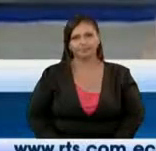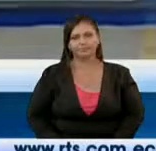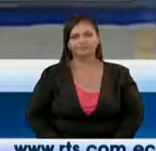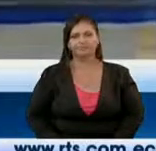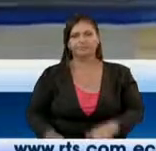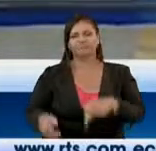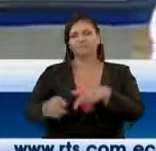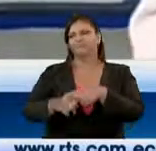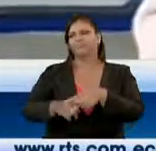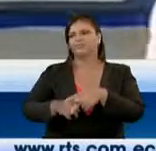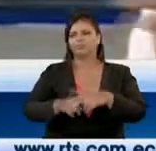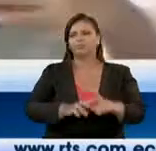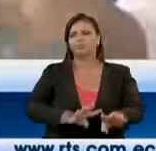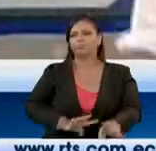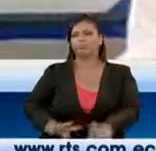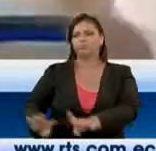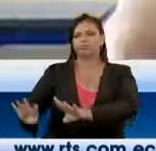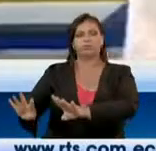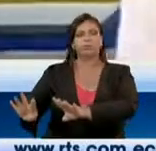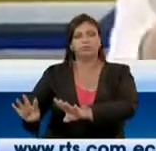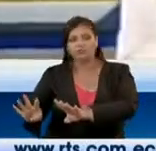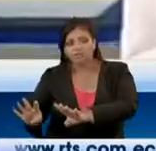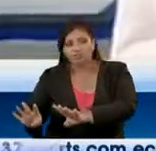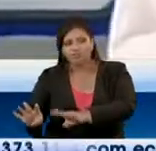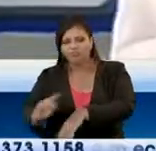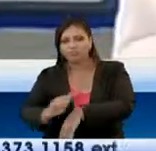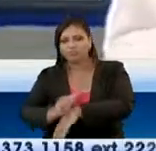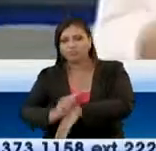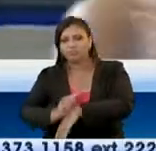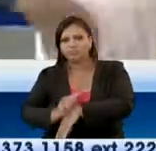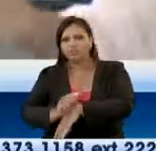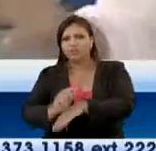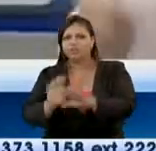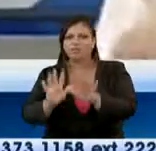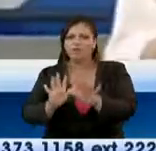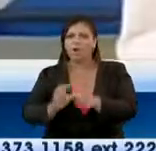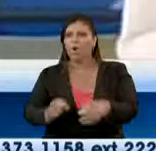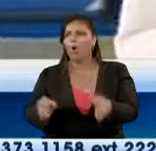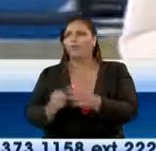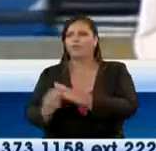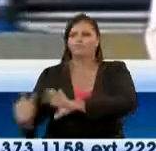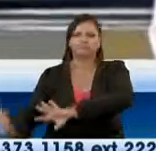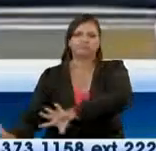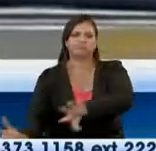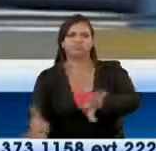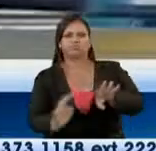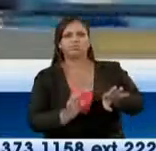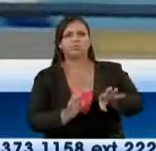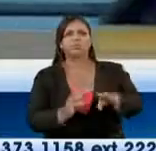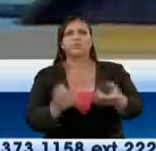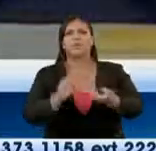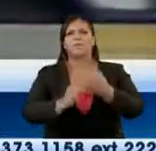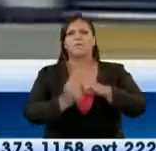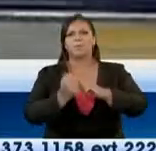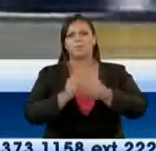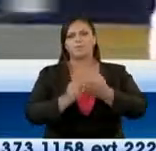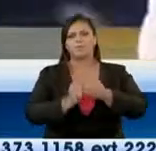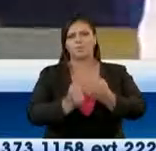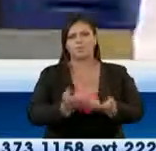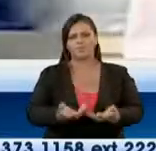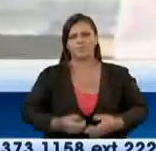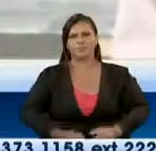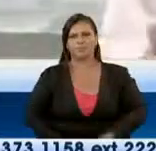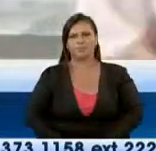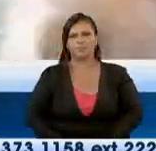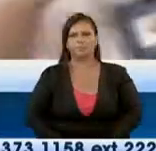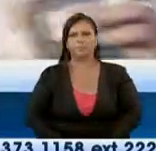pero regresan 10, 15 minutos después y continúan con sus actos vandálicos dentro de este sistema de transporte. Tenemos